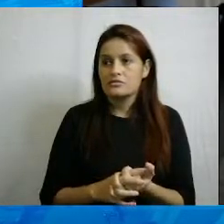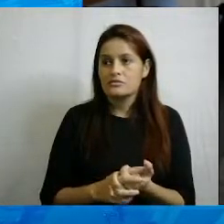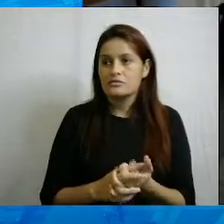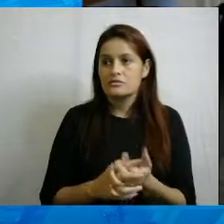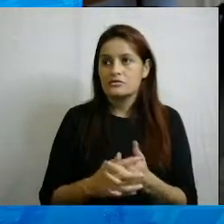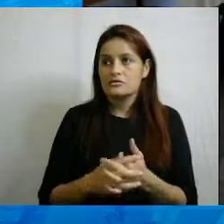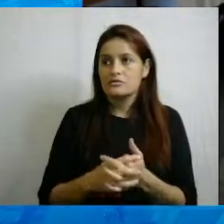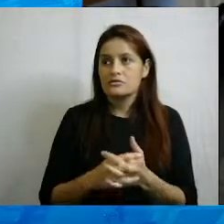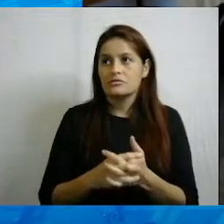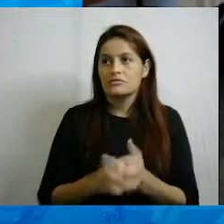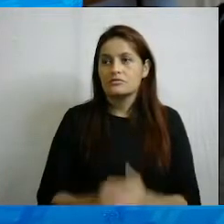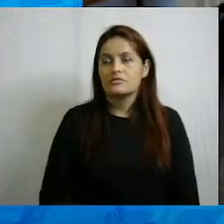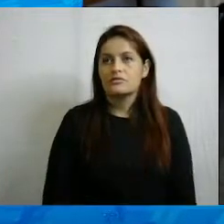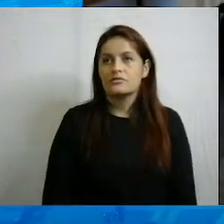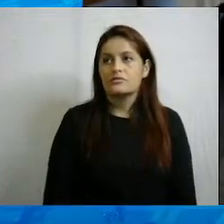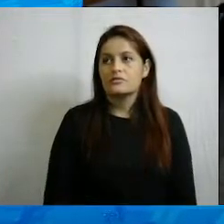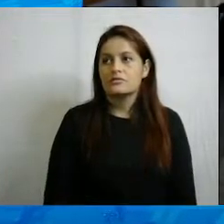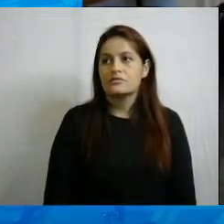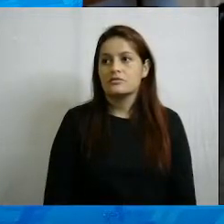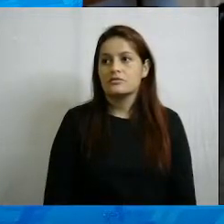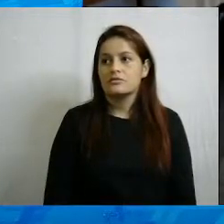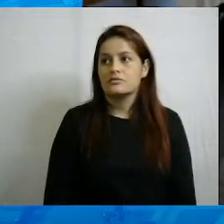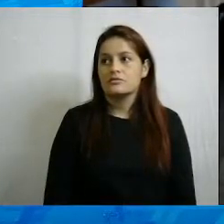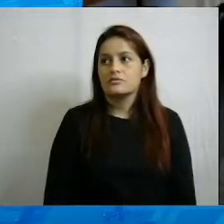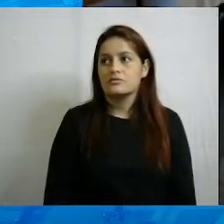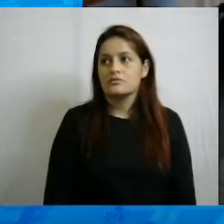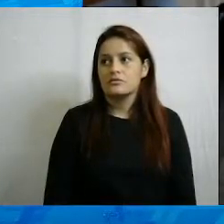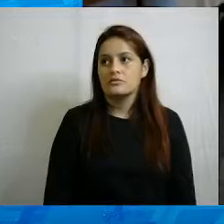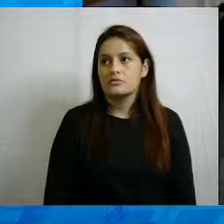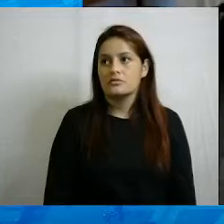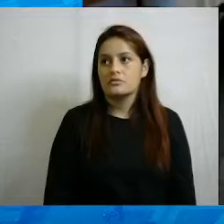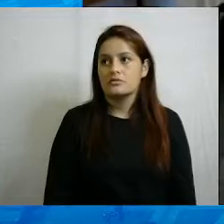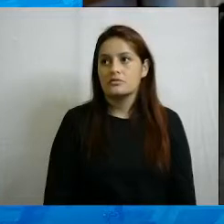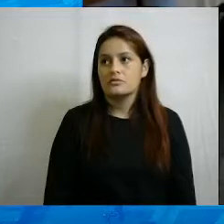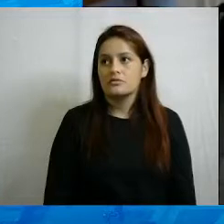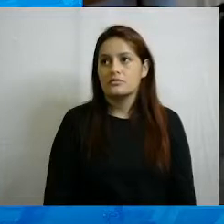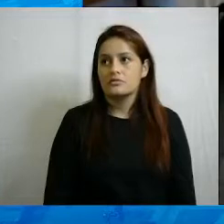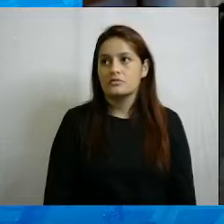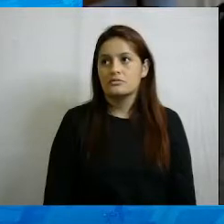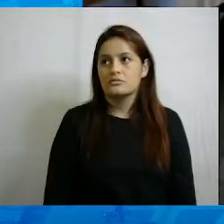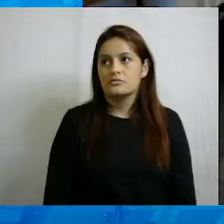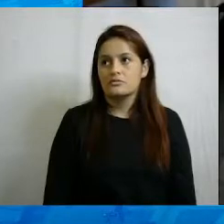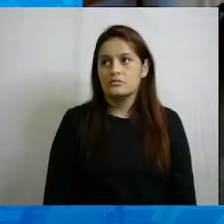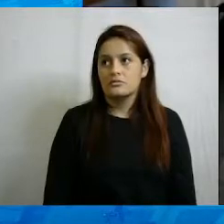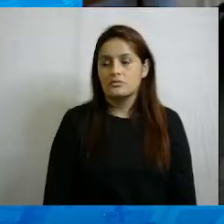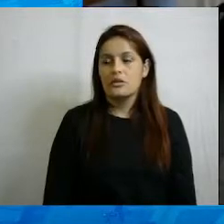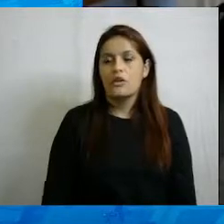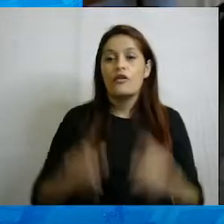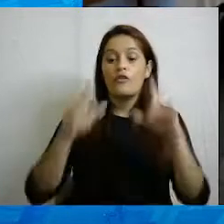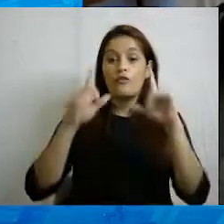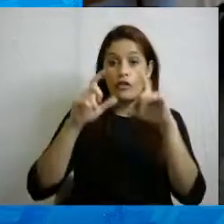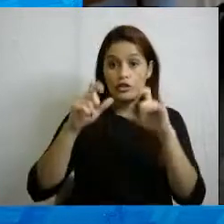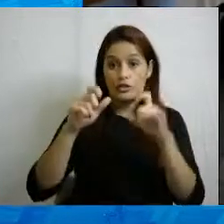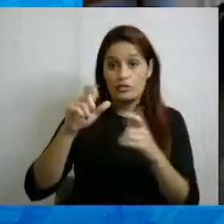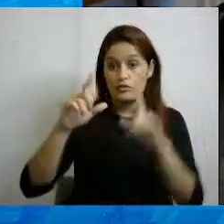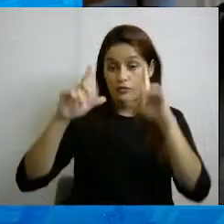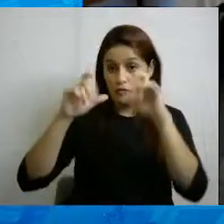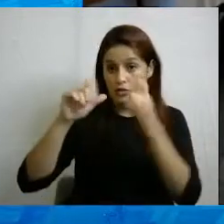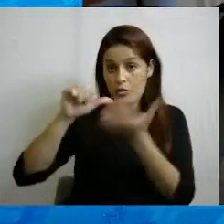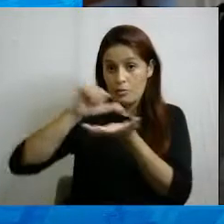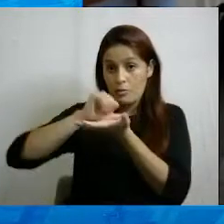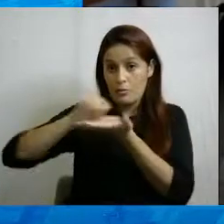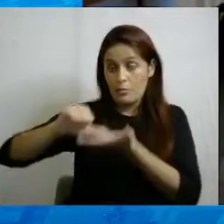al grano. ¿En qué le podemos ayudar? Que yo tengo la foto del inspector que me fue a sacar el